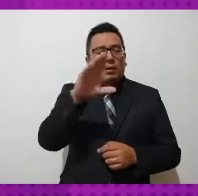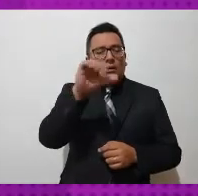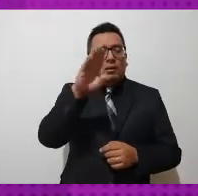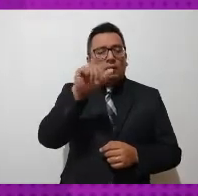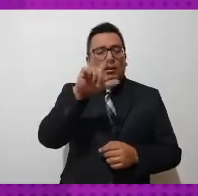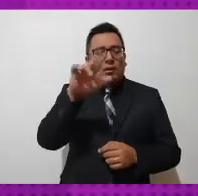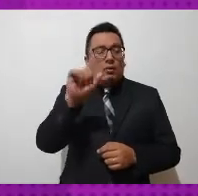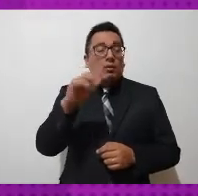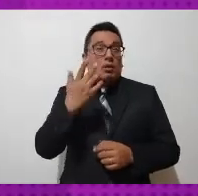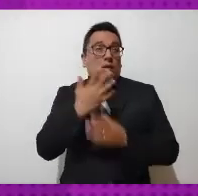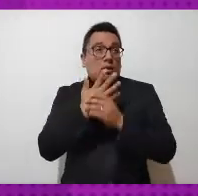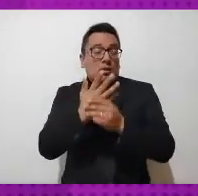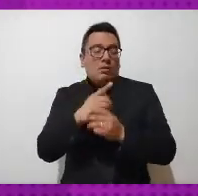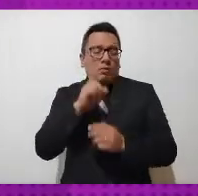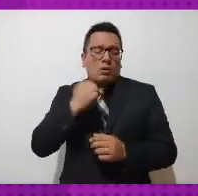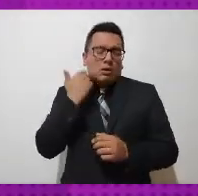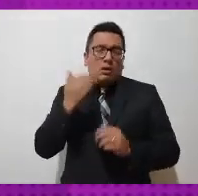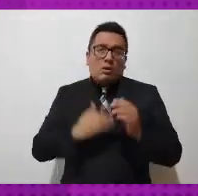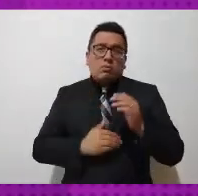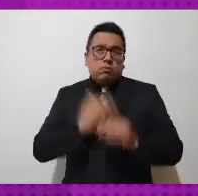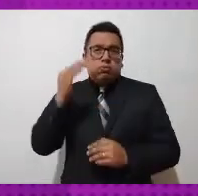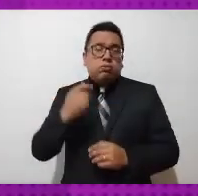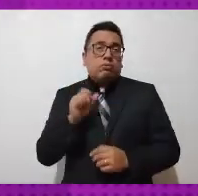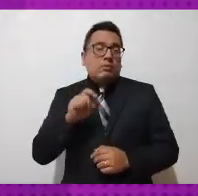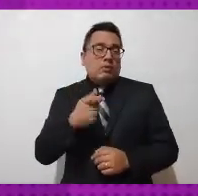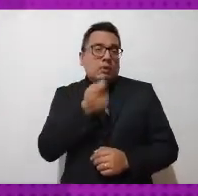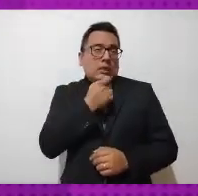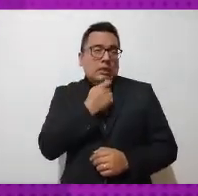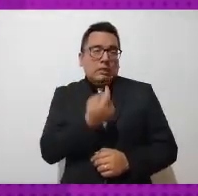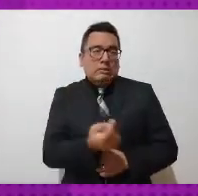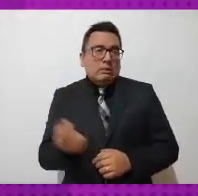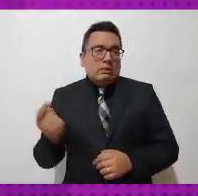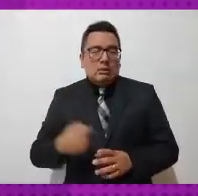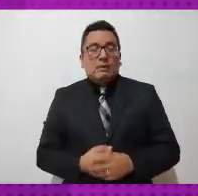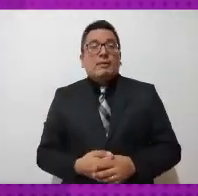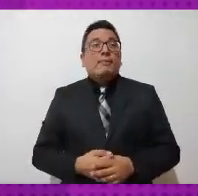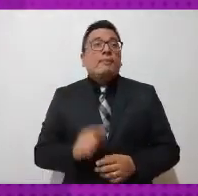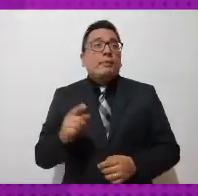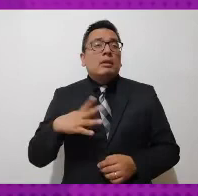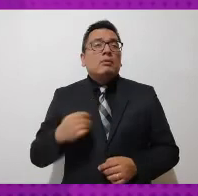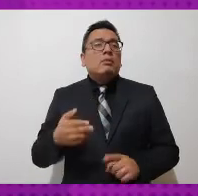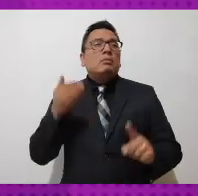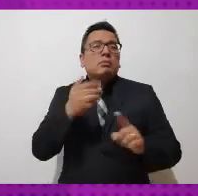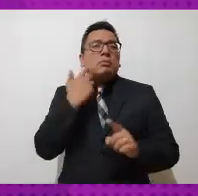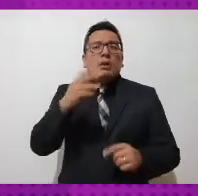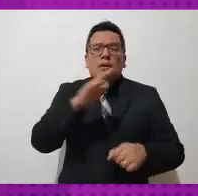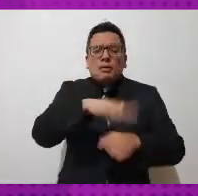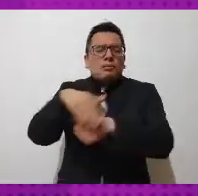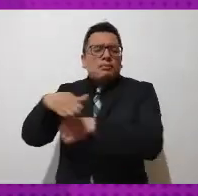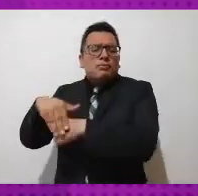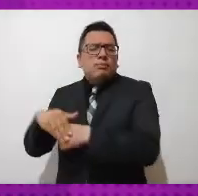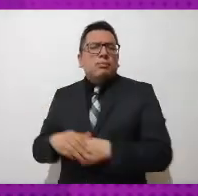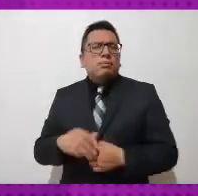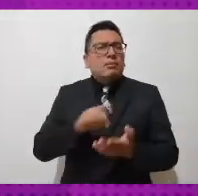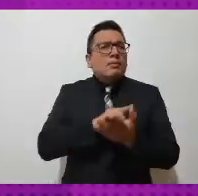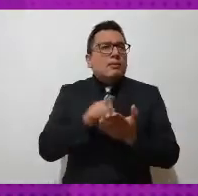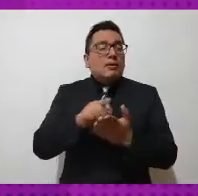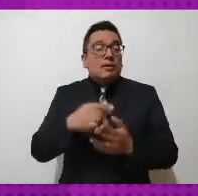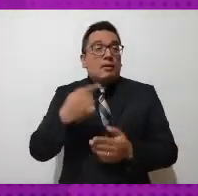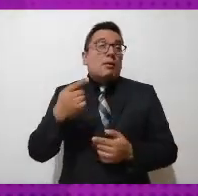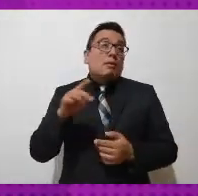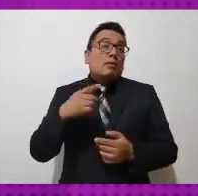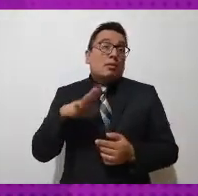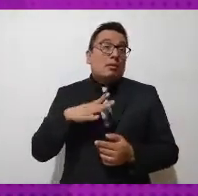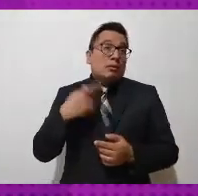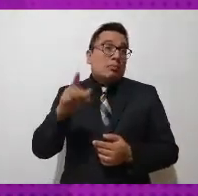quienes tenían como lema la superación de la mujer y el niño, y dentro de sus principales actividades estaba la difusión por la lucha por el reconocimiento de los